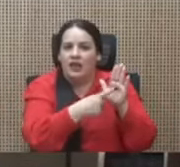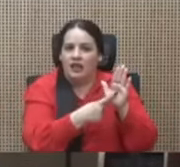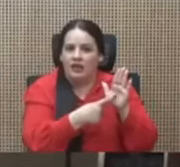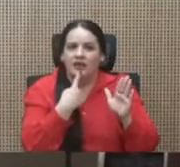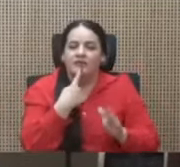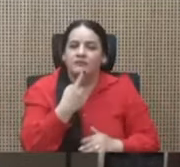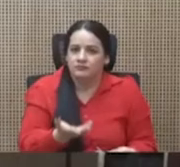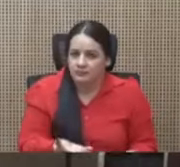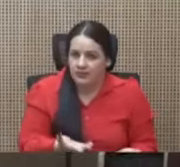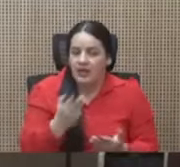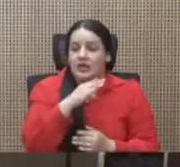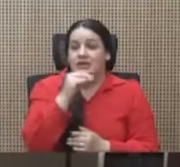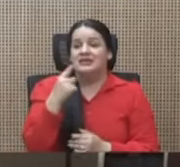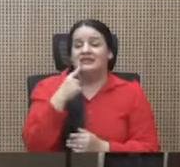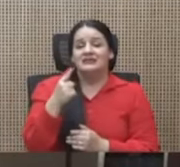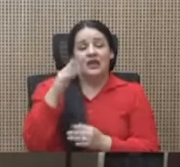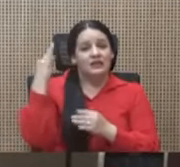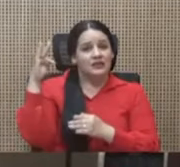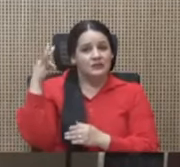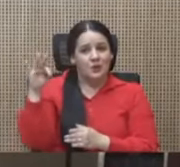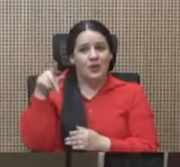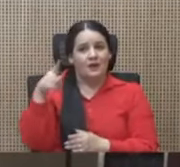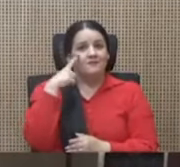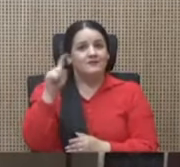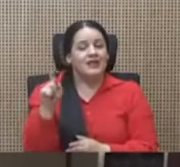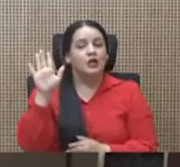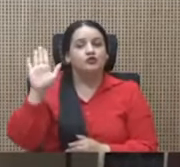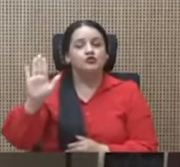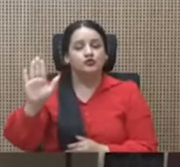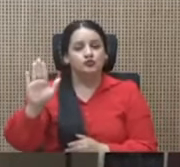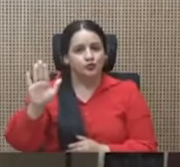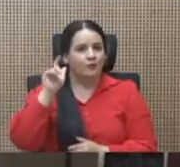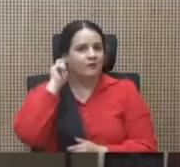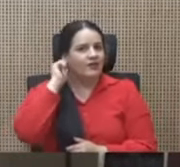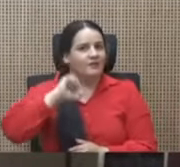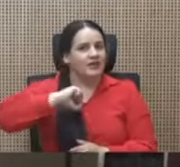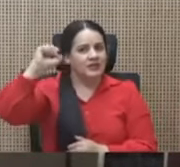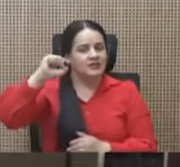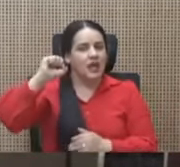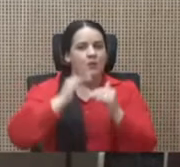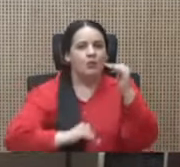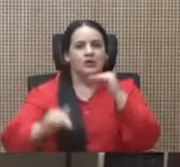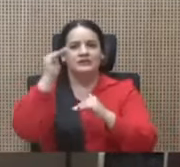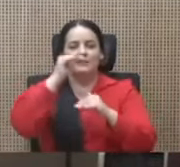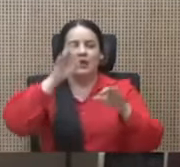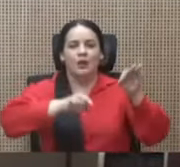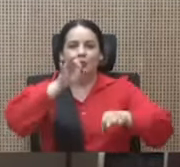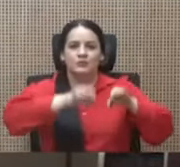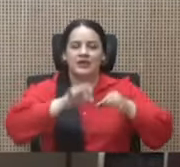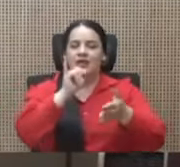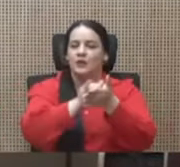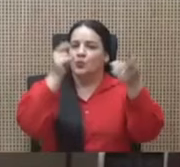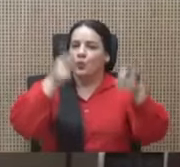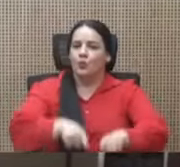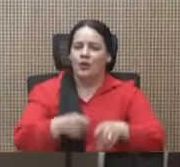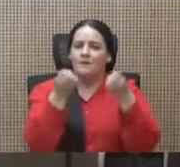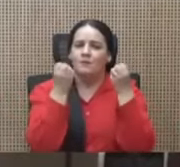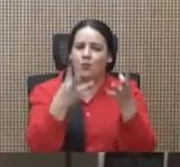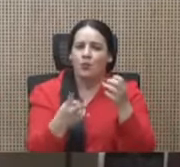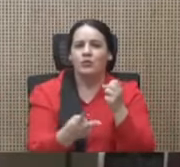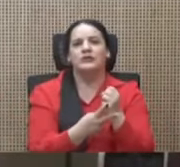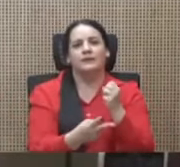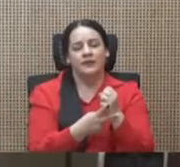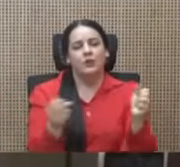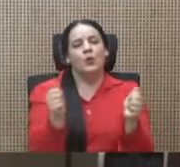esta fiscal ha dado muestras de que su feminismo radical está por encima de la justicia y esto ocurre con mucha frecuencia